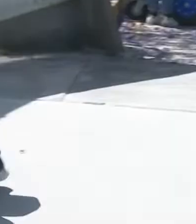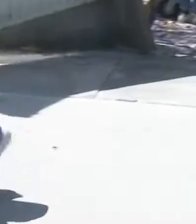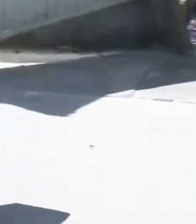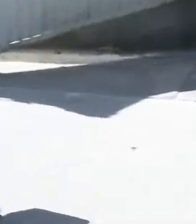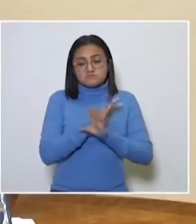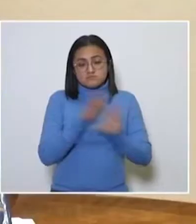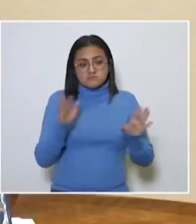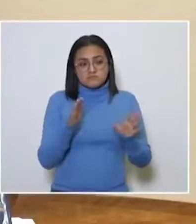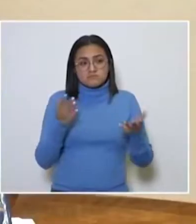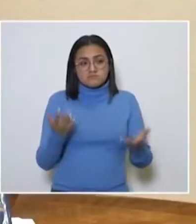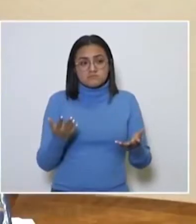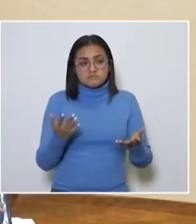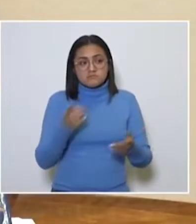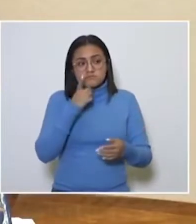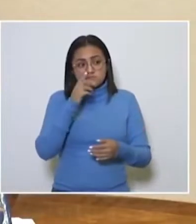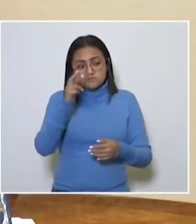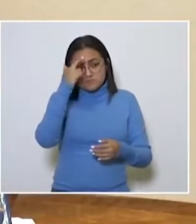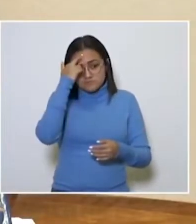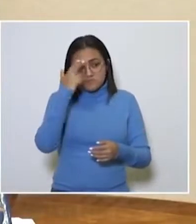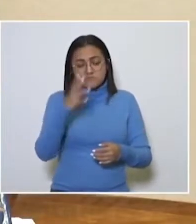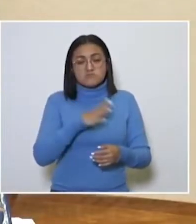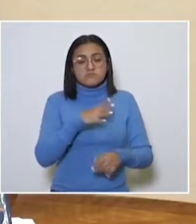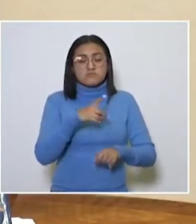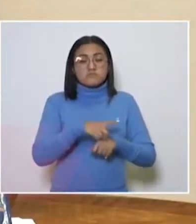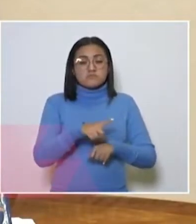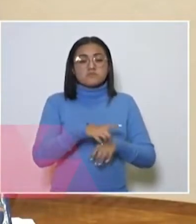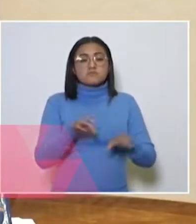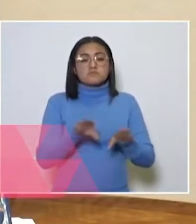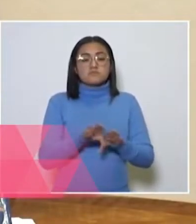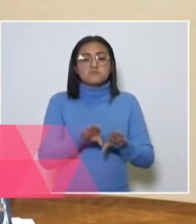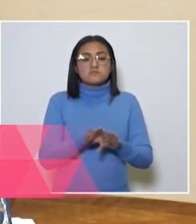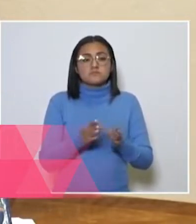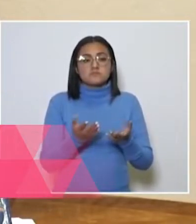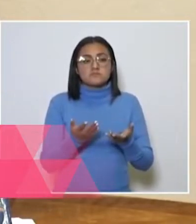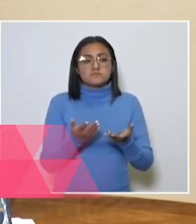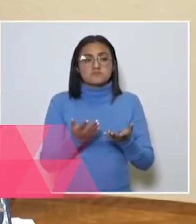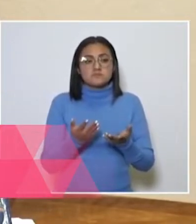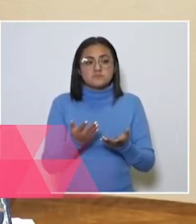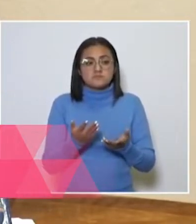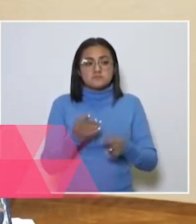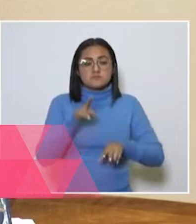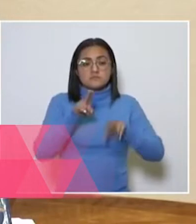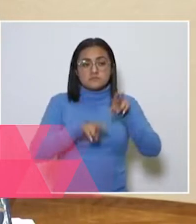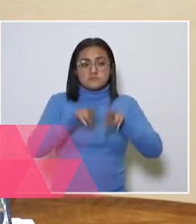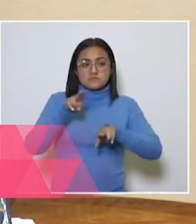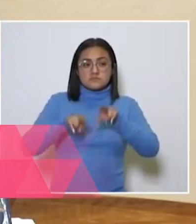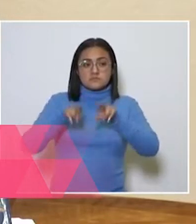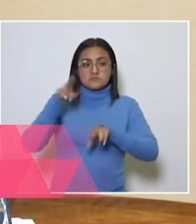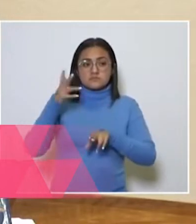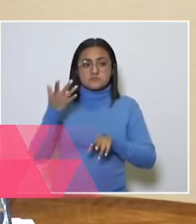las aulas hay que reconocer que el daño el nivel